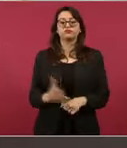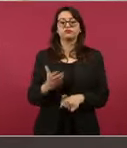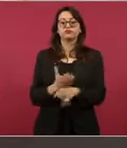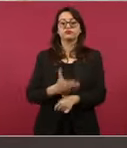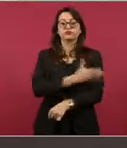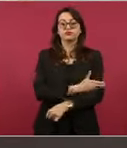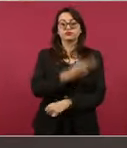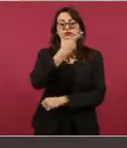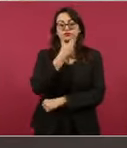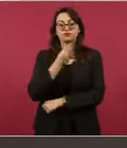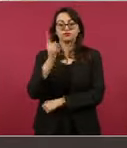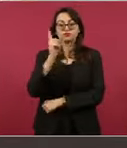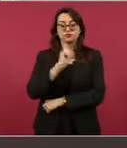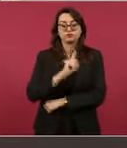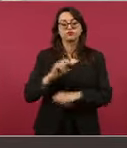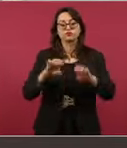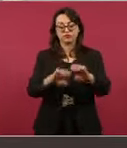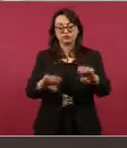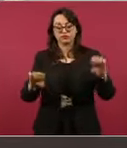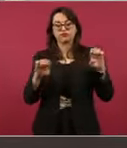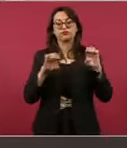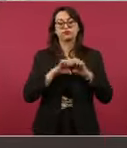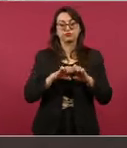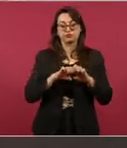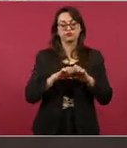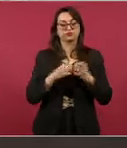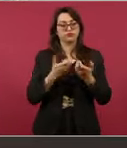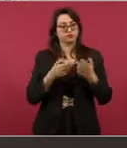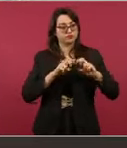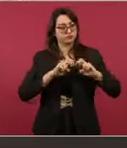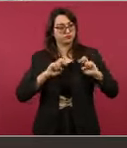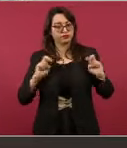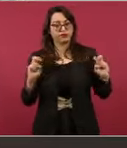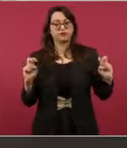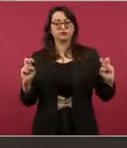compañeros integrantes del gabinete legal y ampliado,